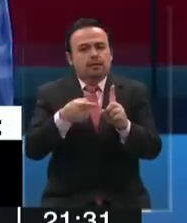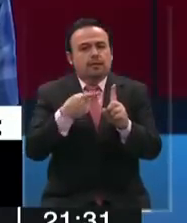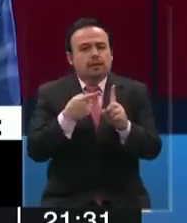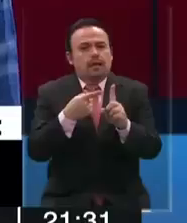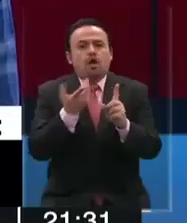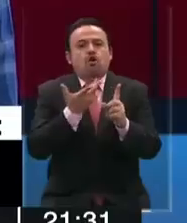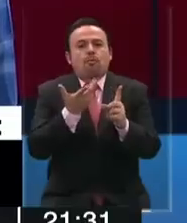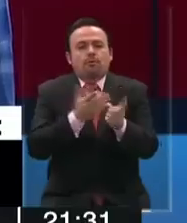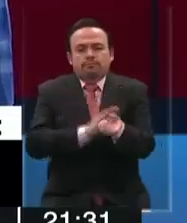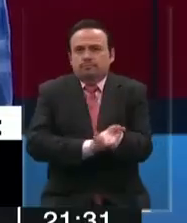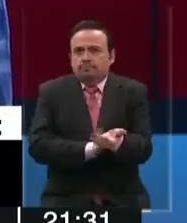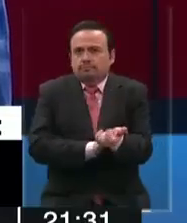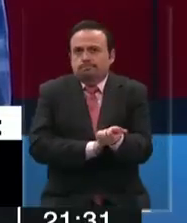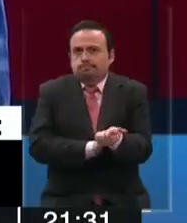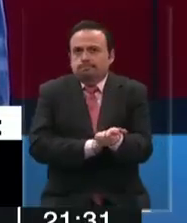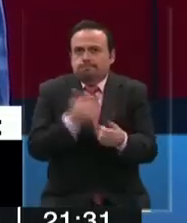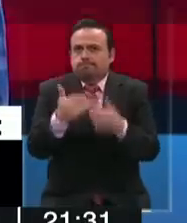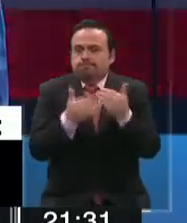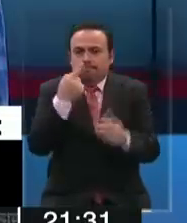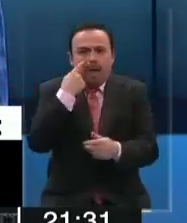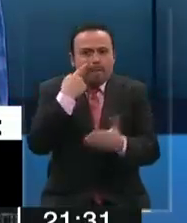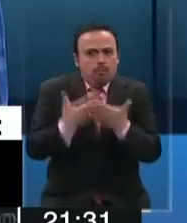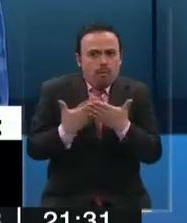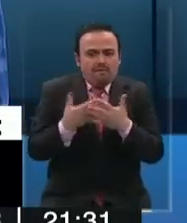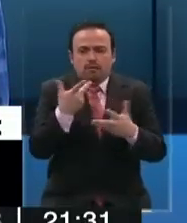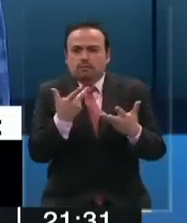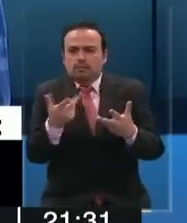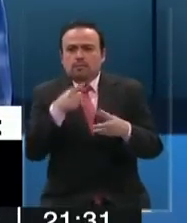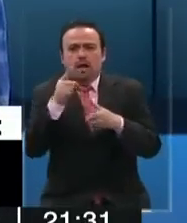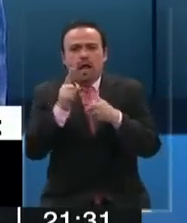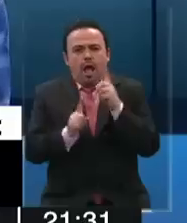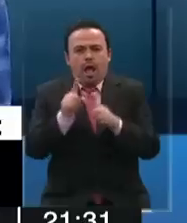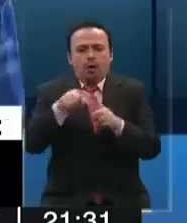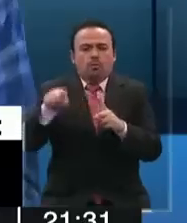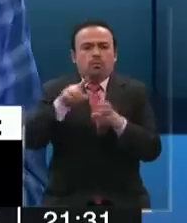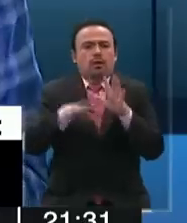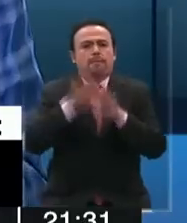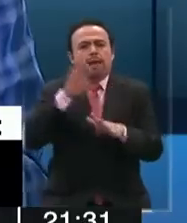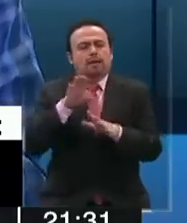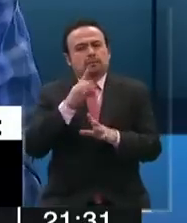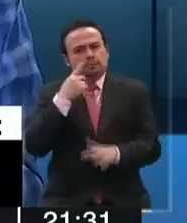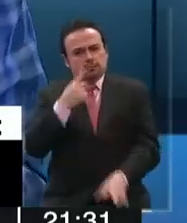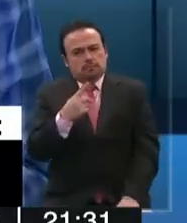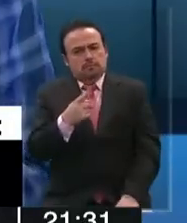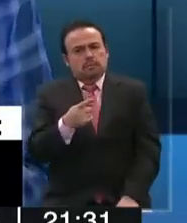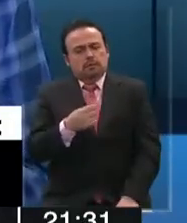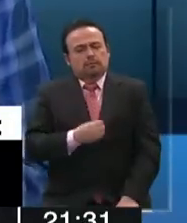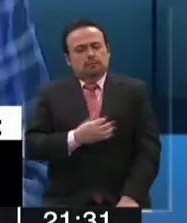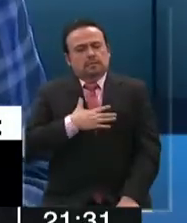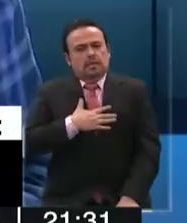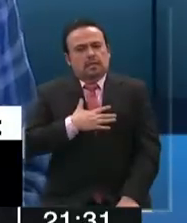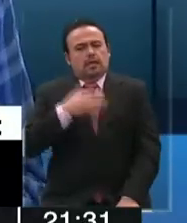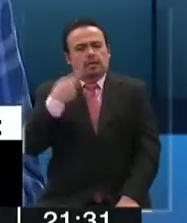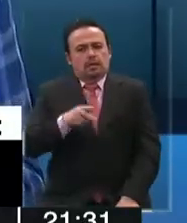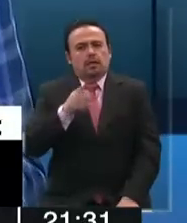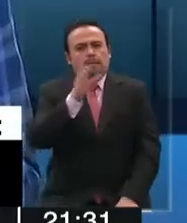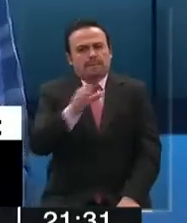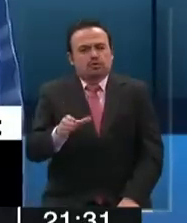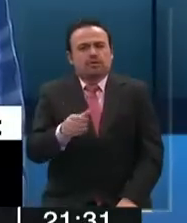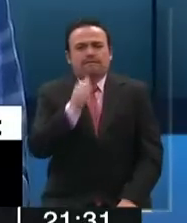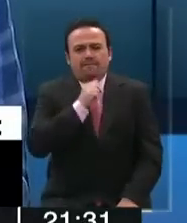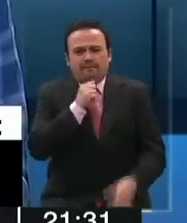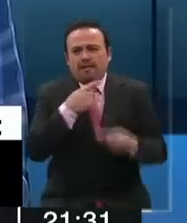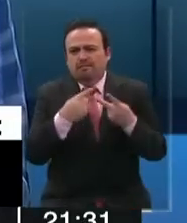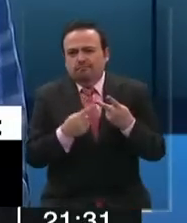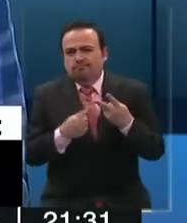pulso a aquellos aspectos que están siendo más sentidos por parte de la gente